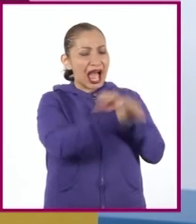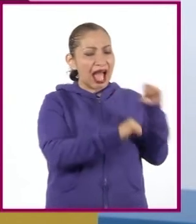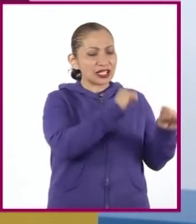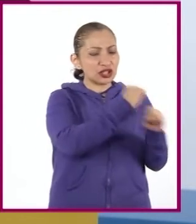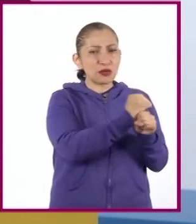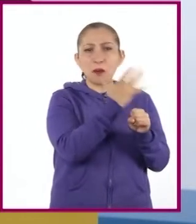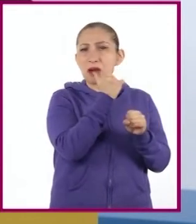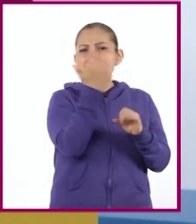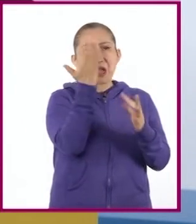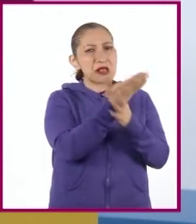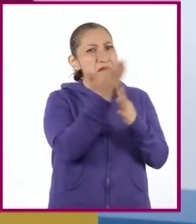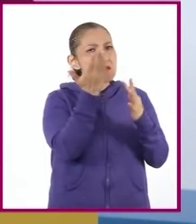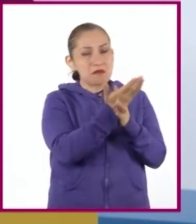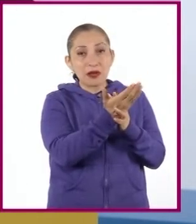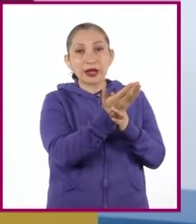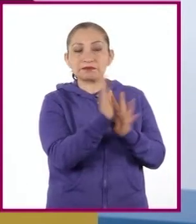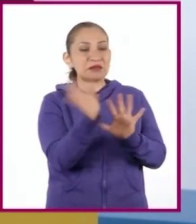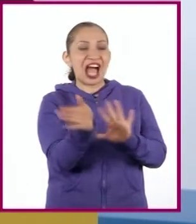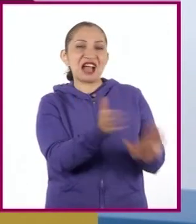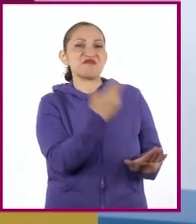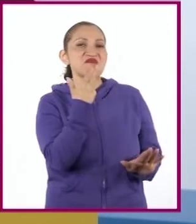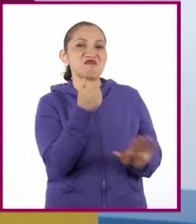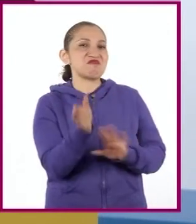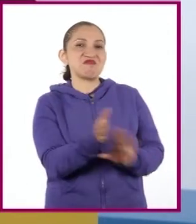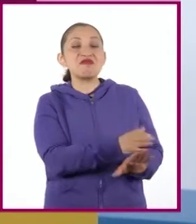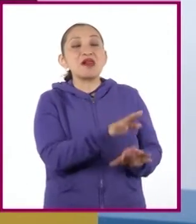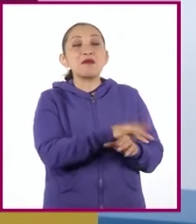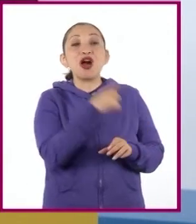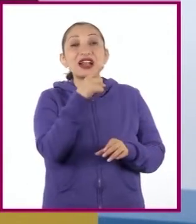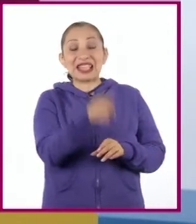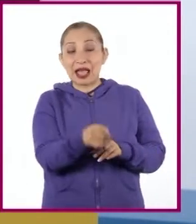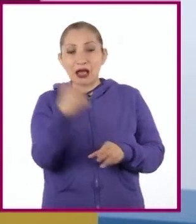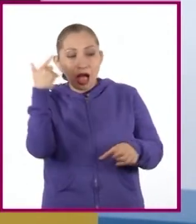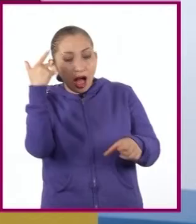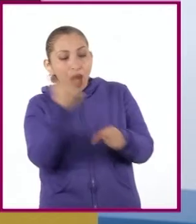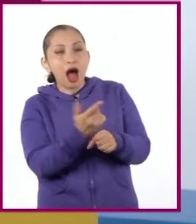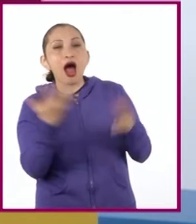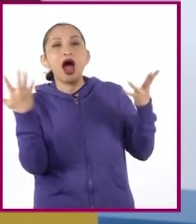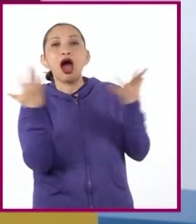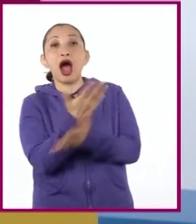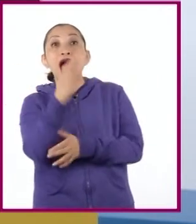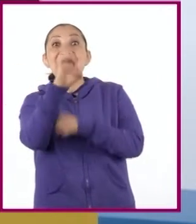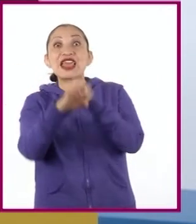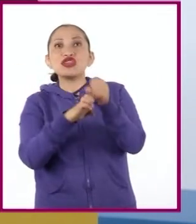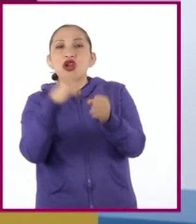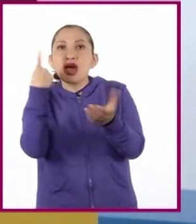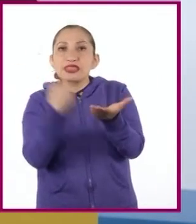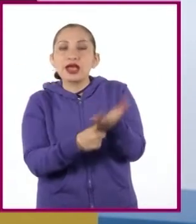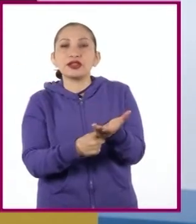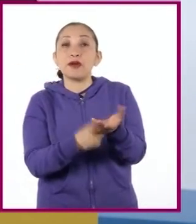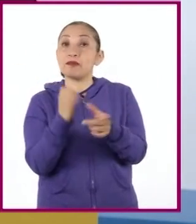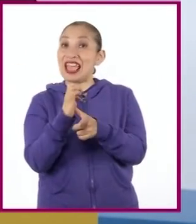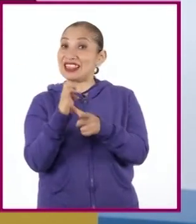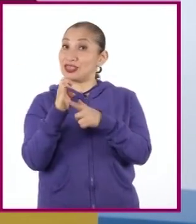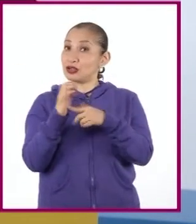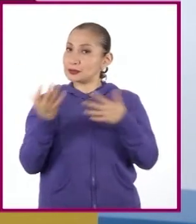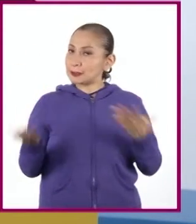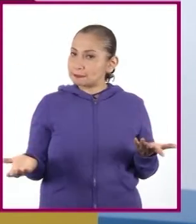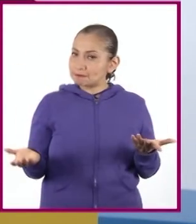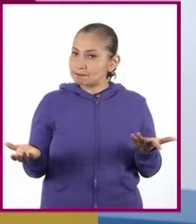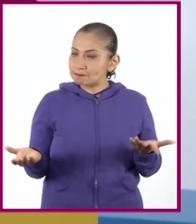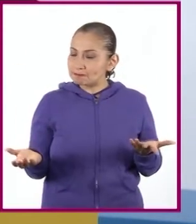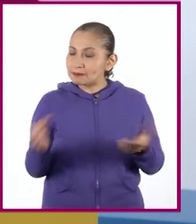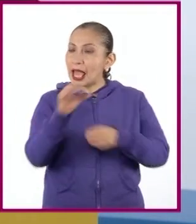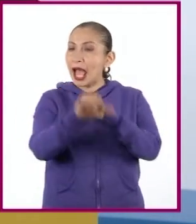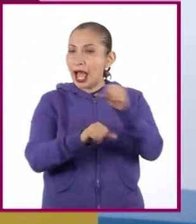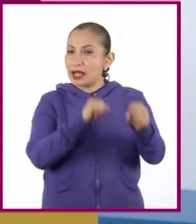es indivisible quedó obsoleta, ya que fue descubierto el electrón. Por lo tanto,